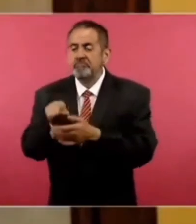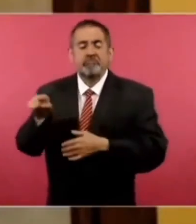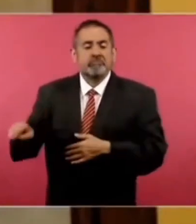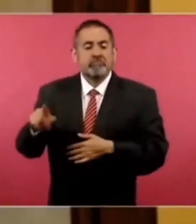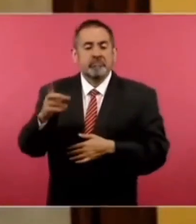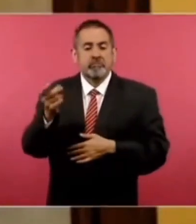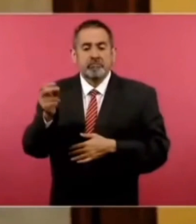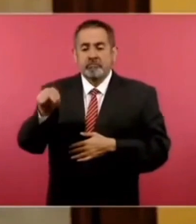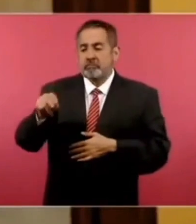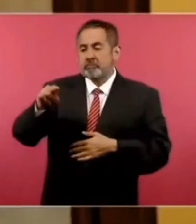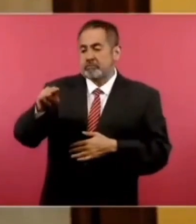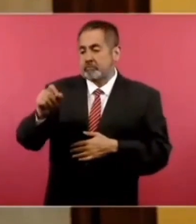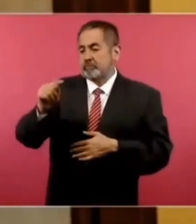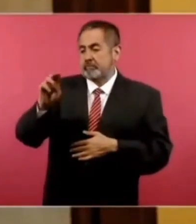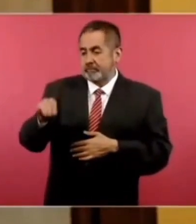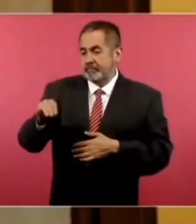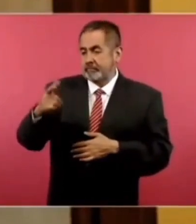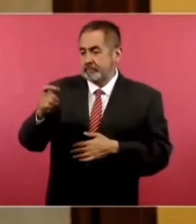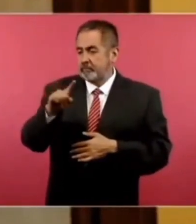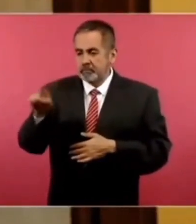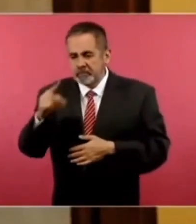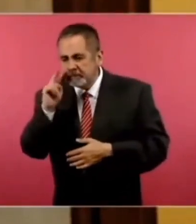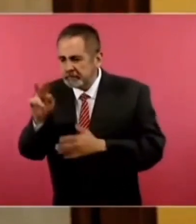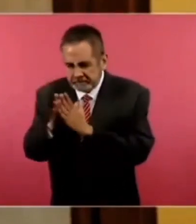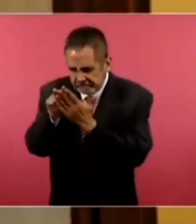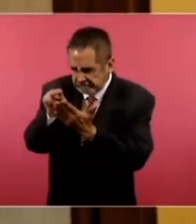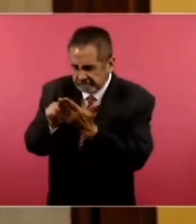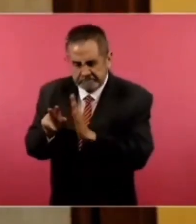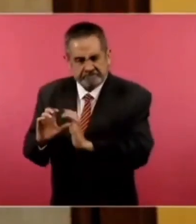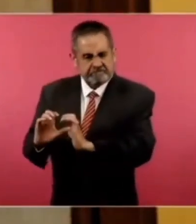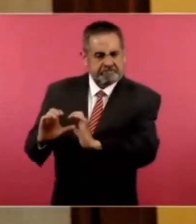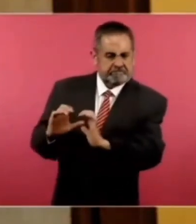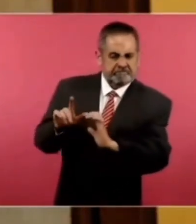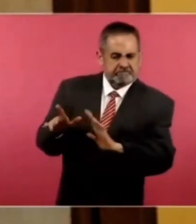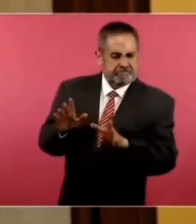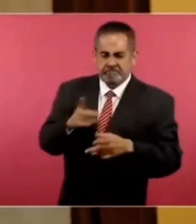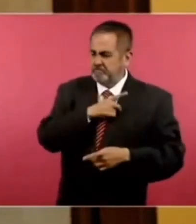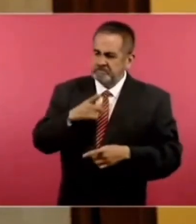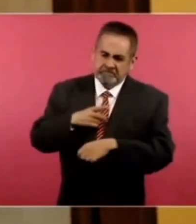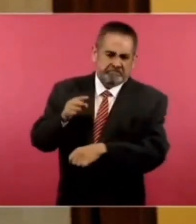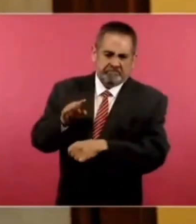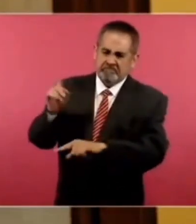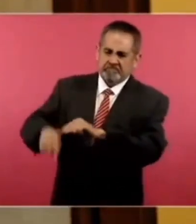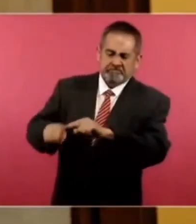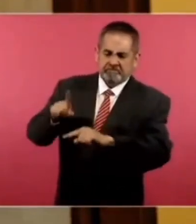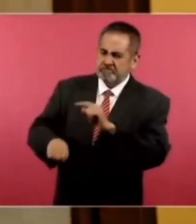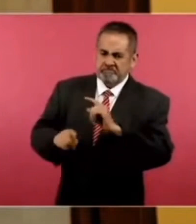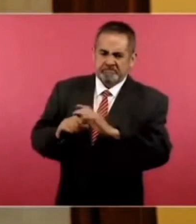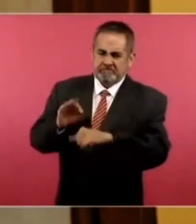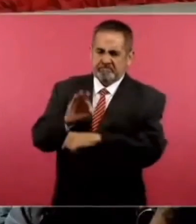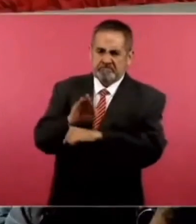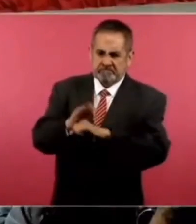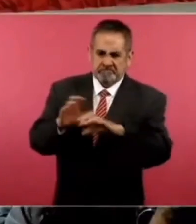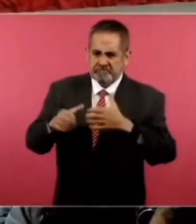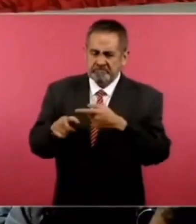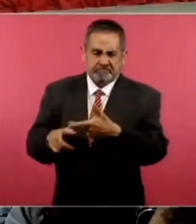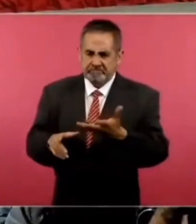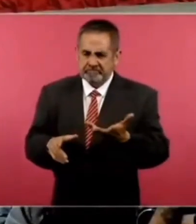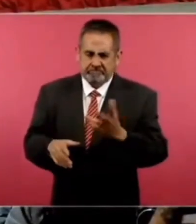Martín Luis Guzmán y que se tomen precauciones defensivas a su